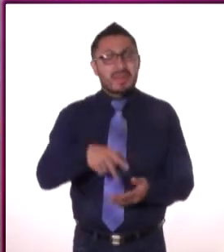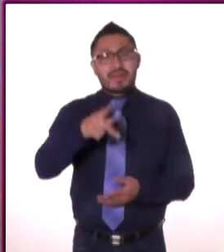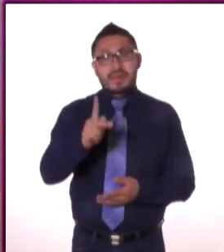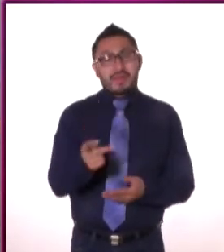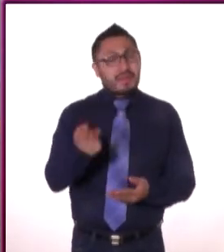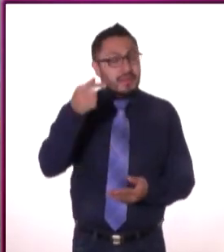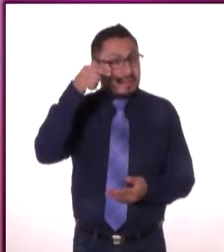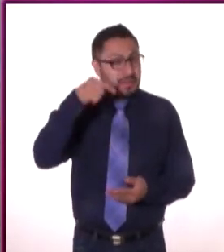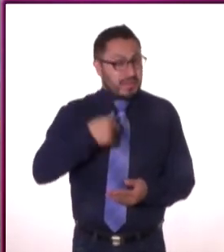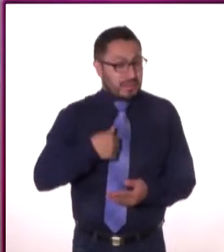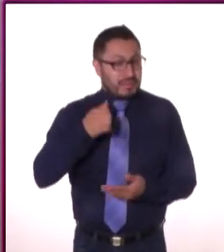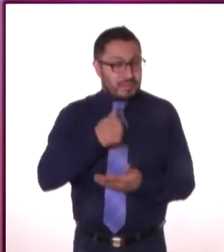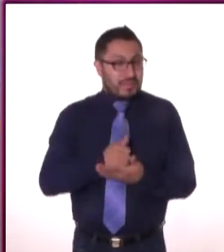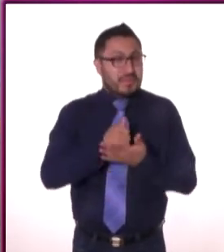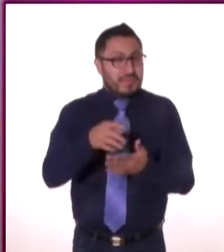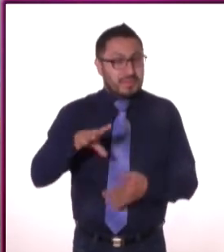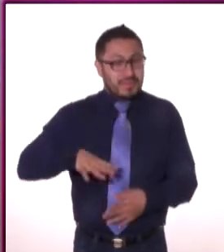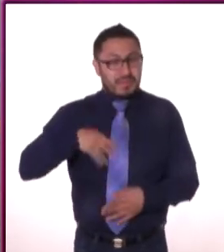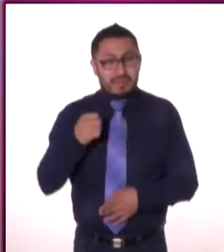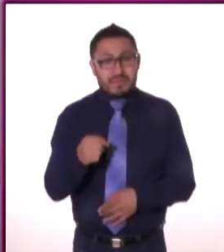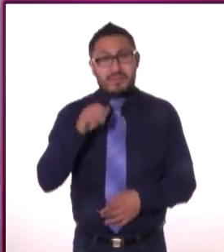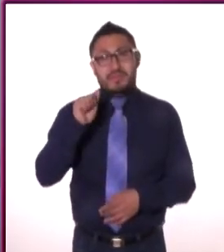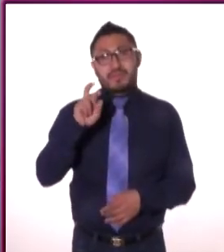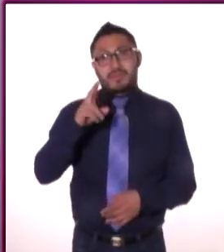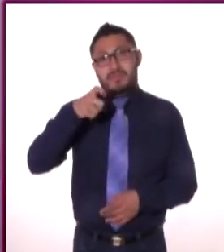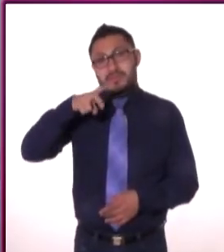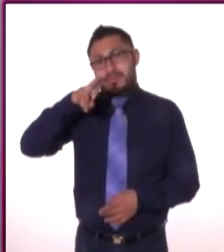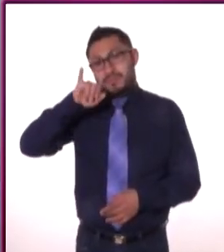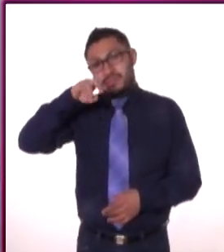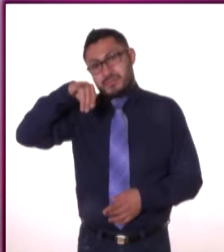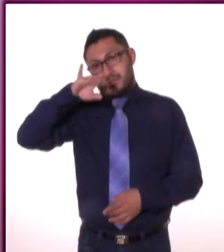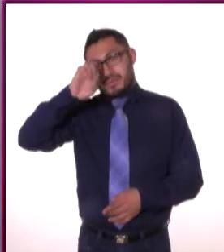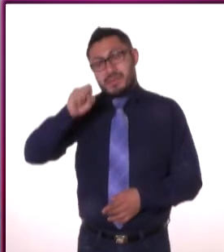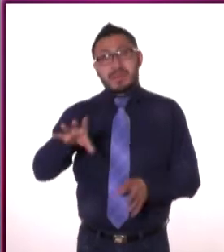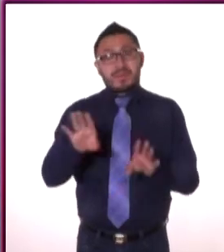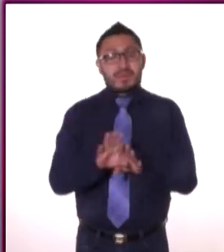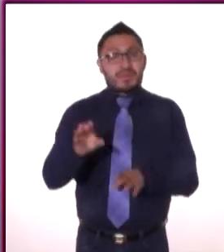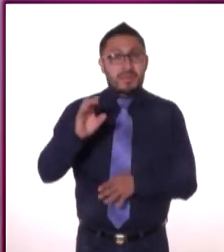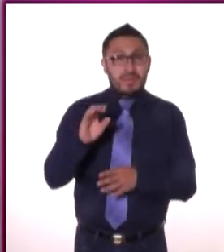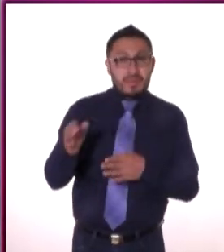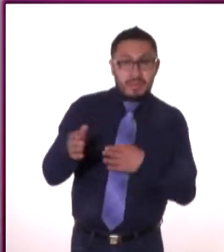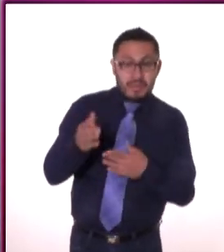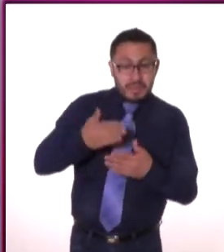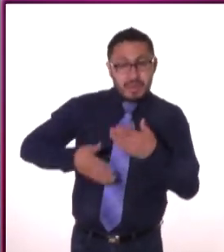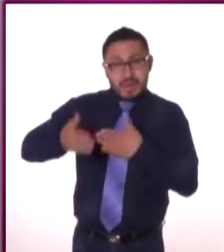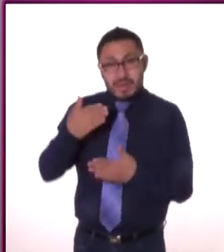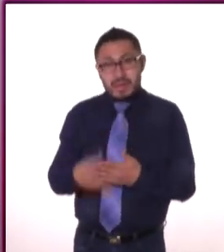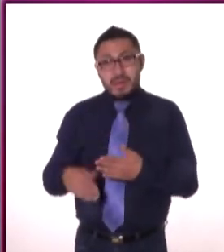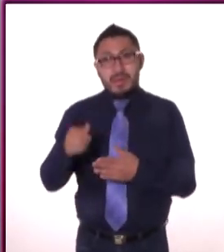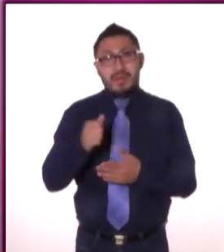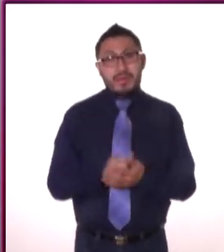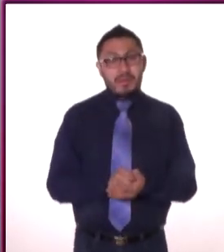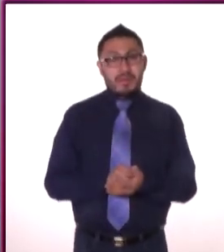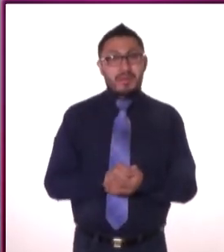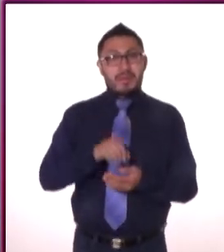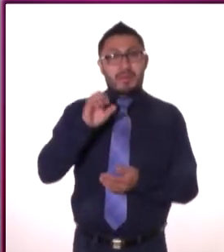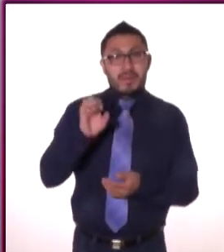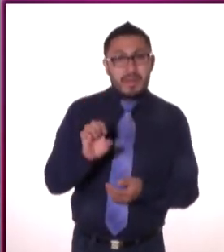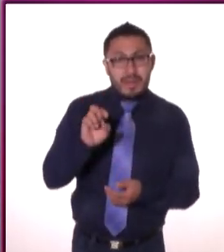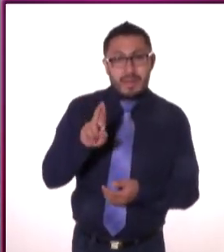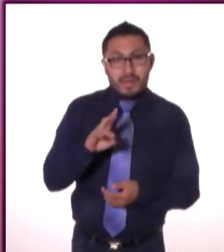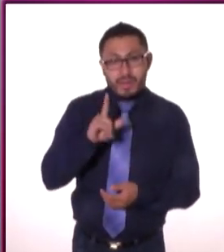pero en Arquímedes es contemporáneo, por ejemplo, de Euclides, Polonio.